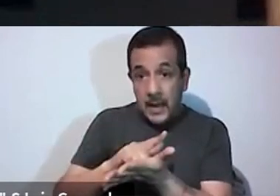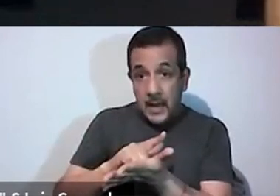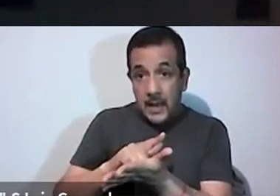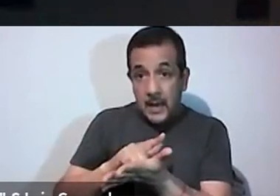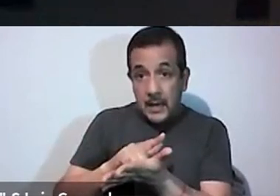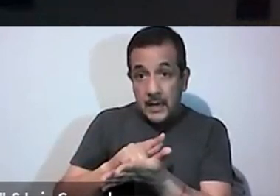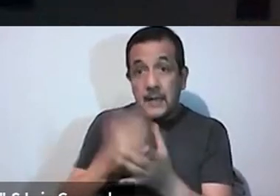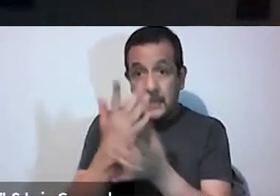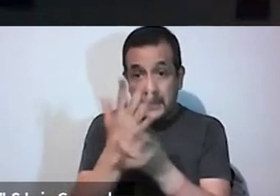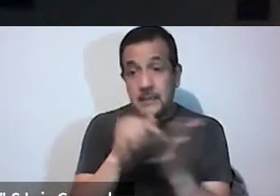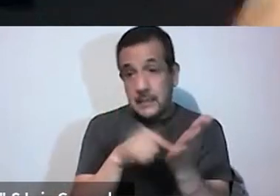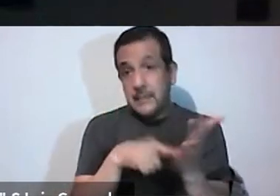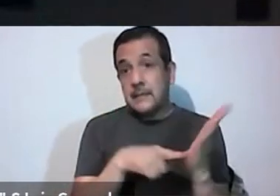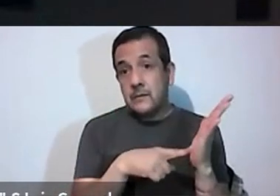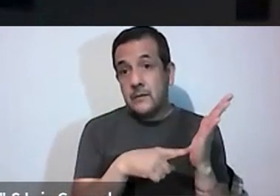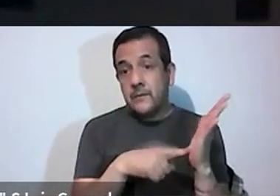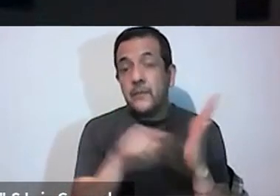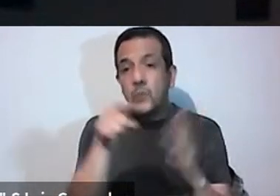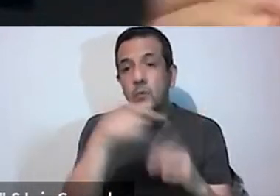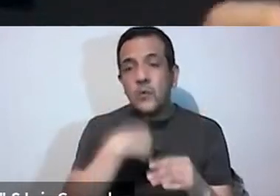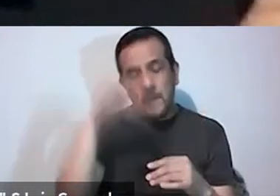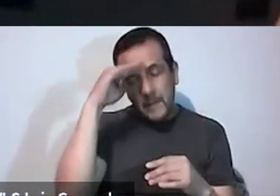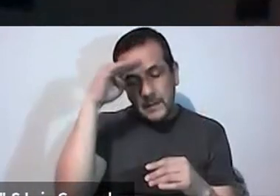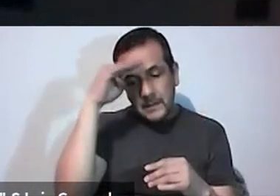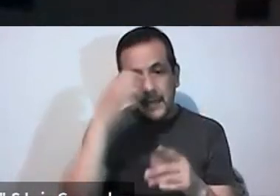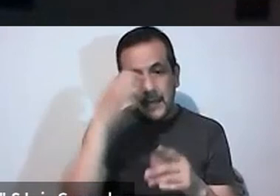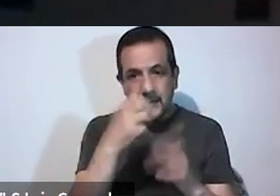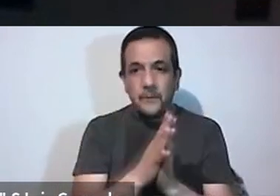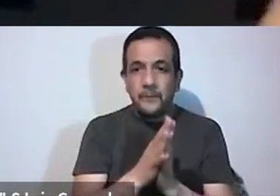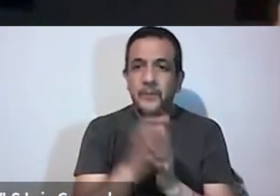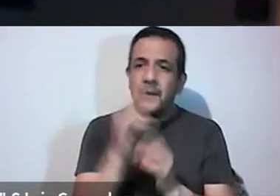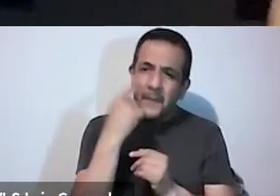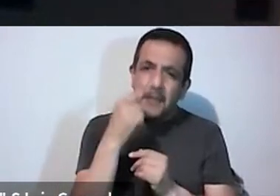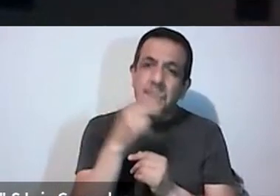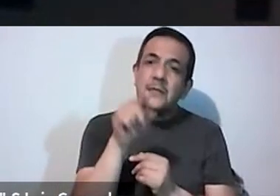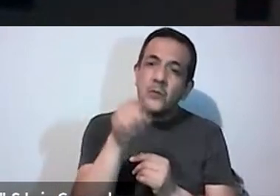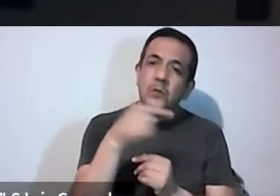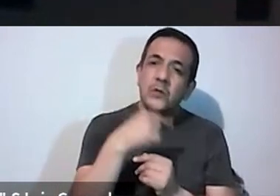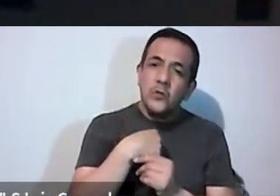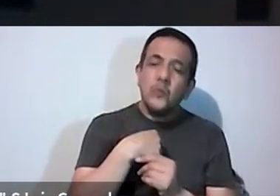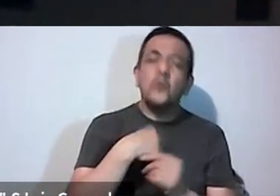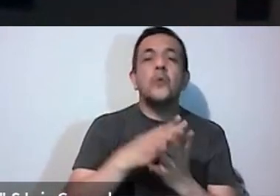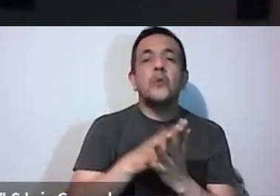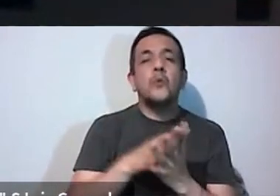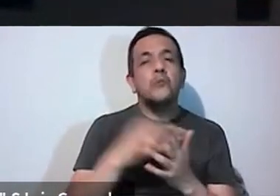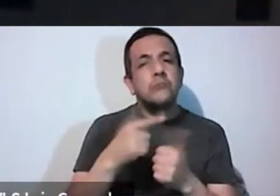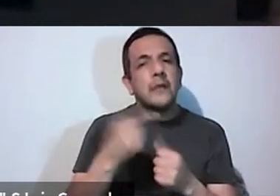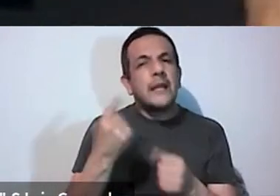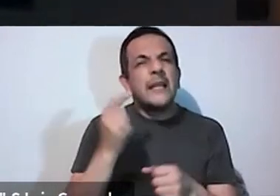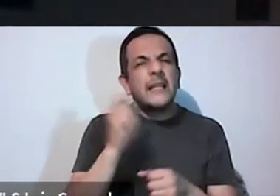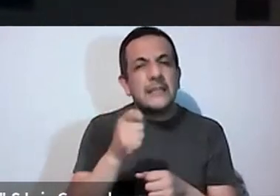que nos imaginemos tantito y rápido. Fíjate, si hiciéramos un concurso de qué es más